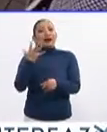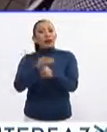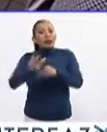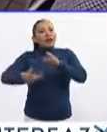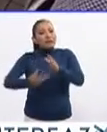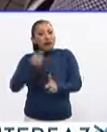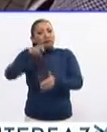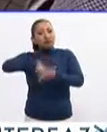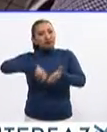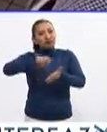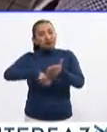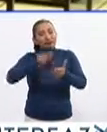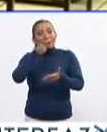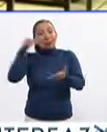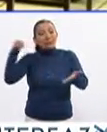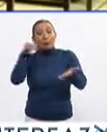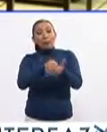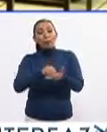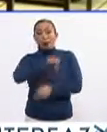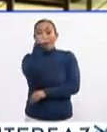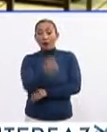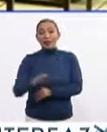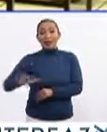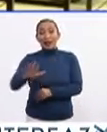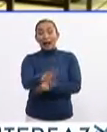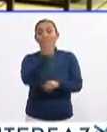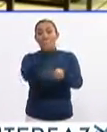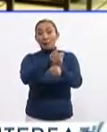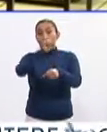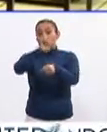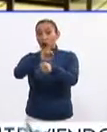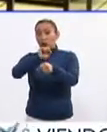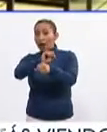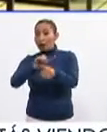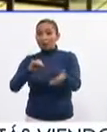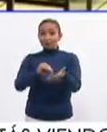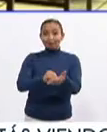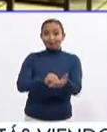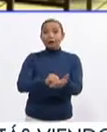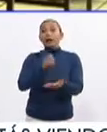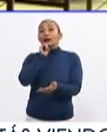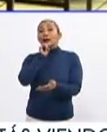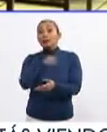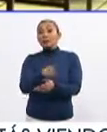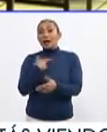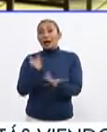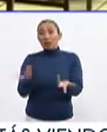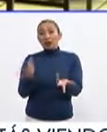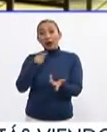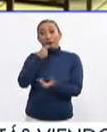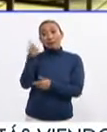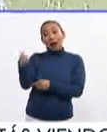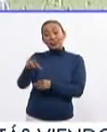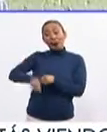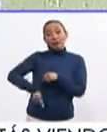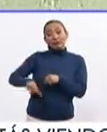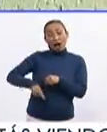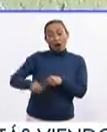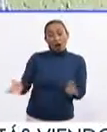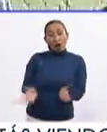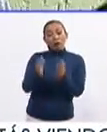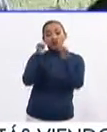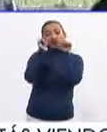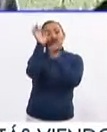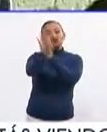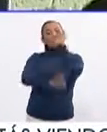quinta reforma en la que se estableció la obligatoriedad de la primaria y la secundaria, además de que se instruyó que el Estado promovería